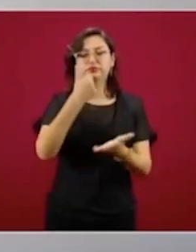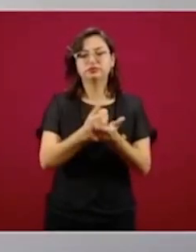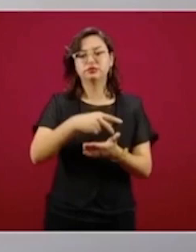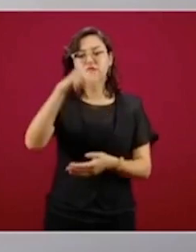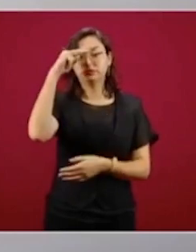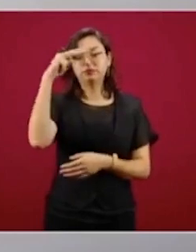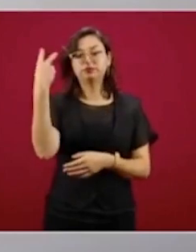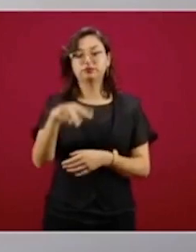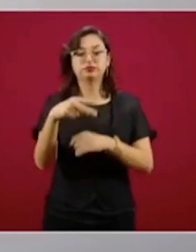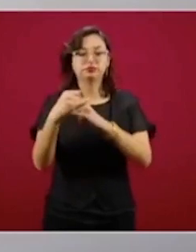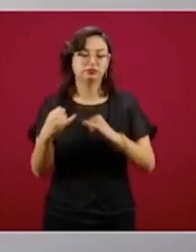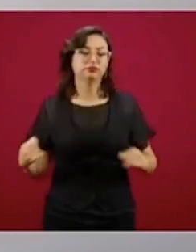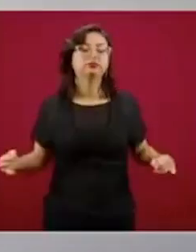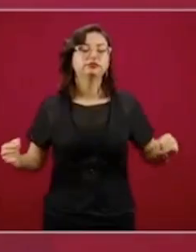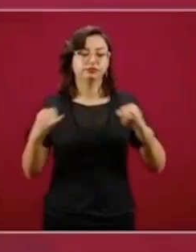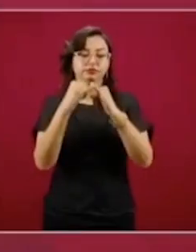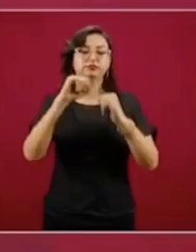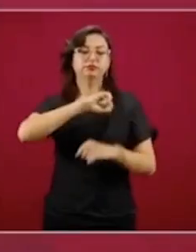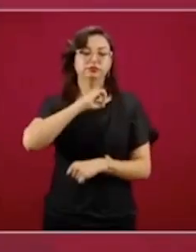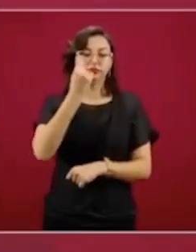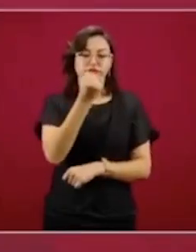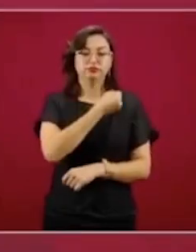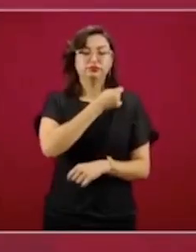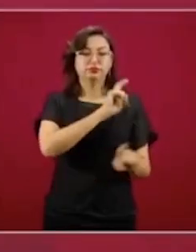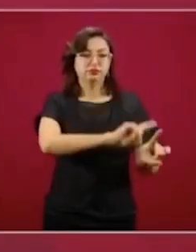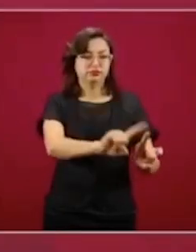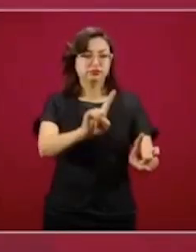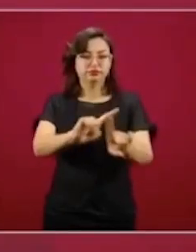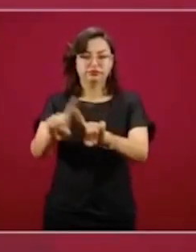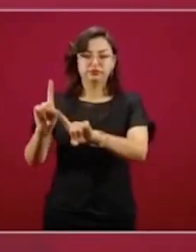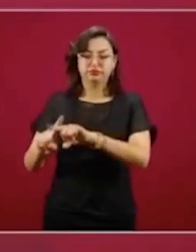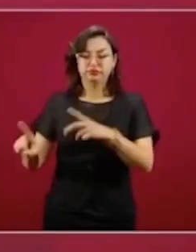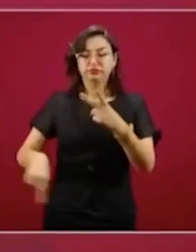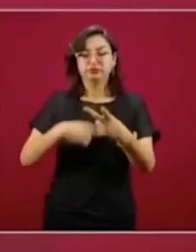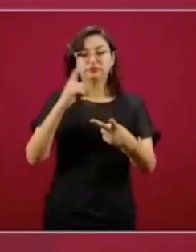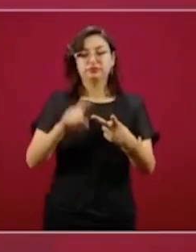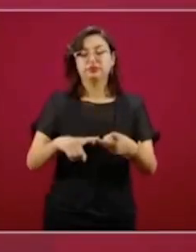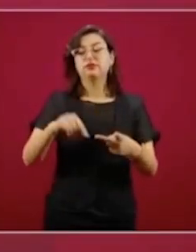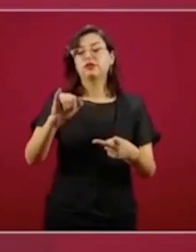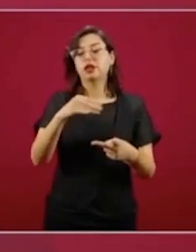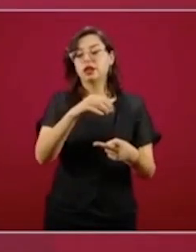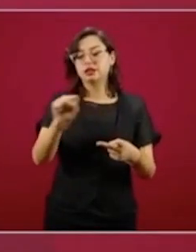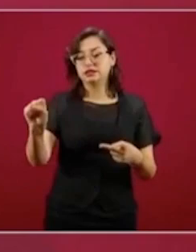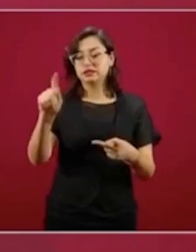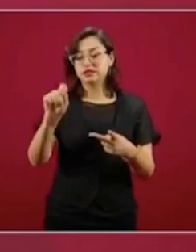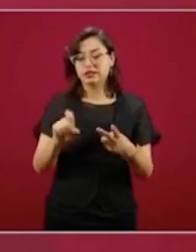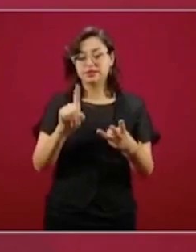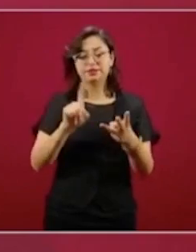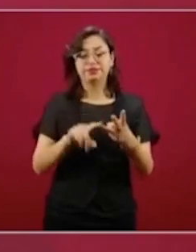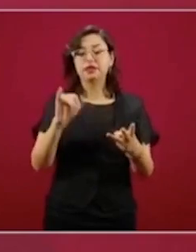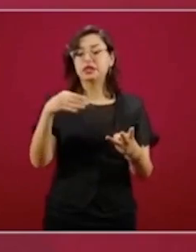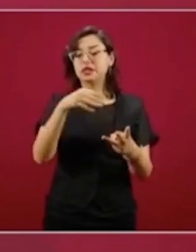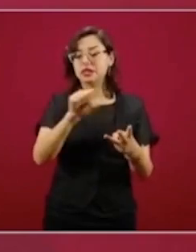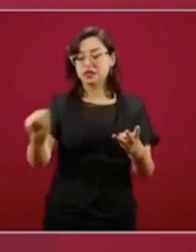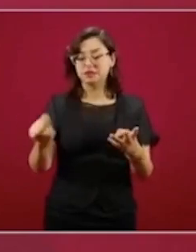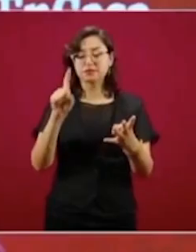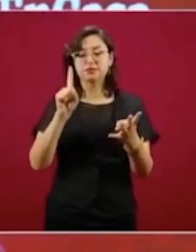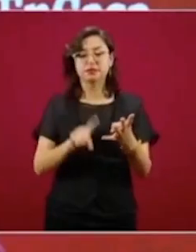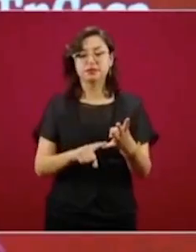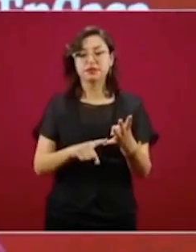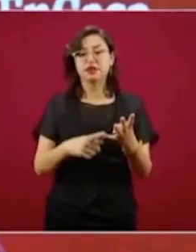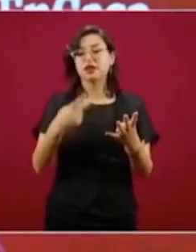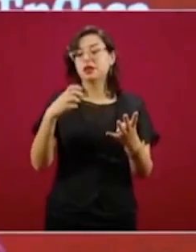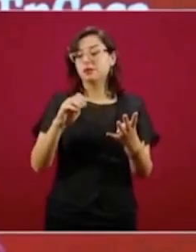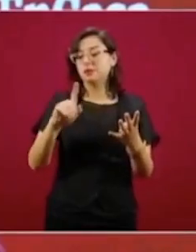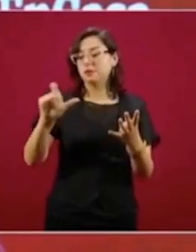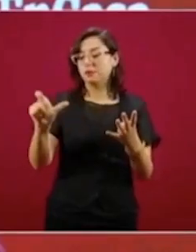en los institutos de salud, en el ISSSTE, en el Seguro, en Pemex, en